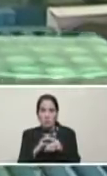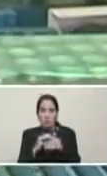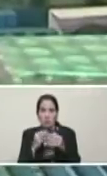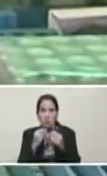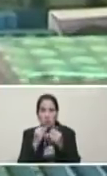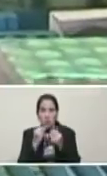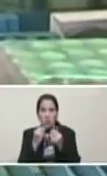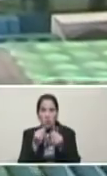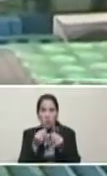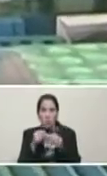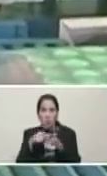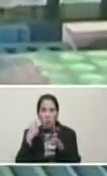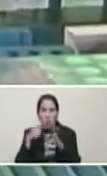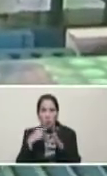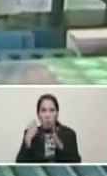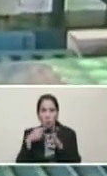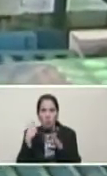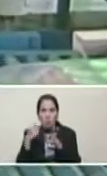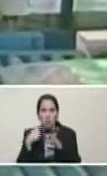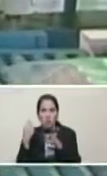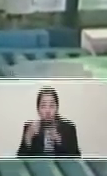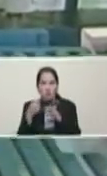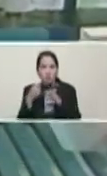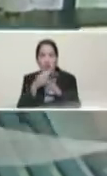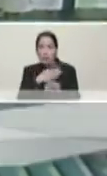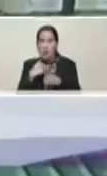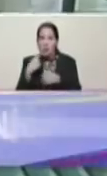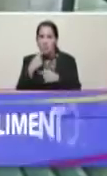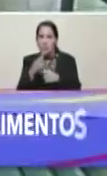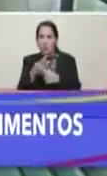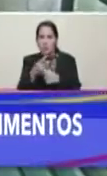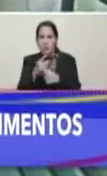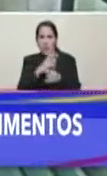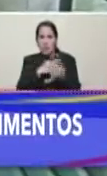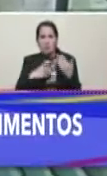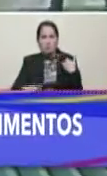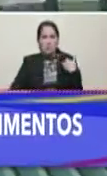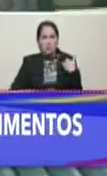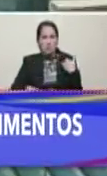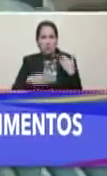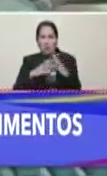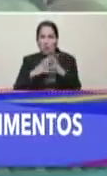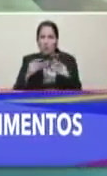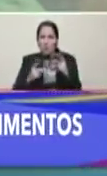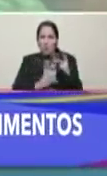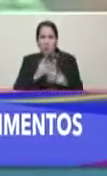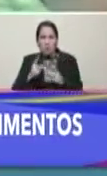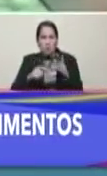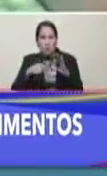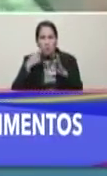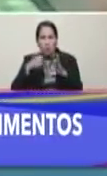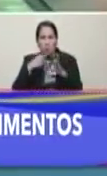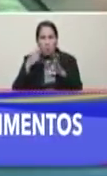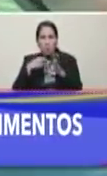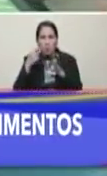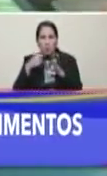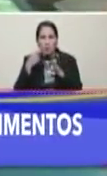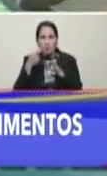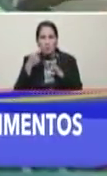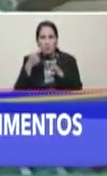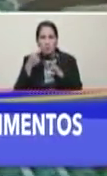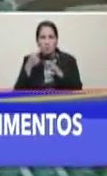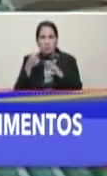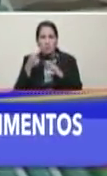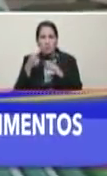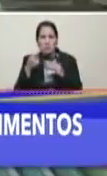de frutas tropicales queremos decirle presidente que toda esta producción de compota que además de